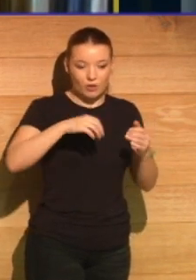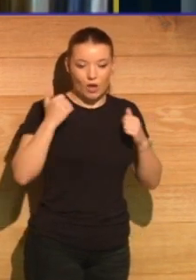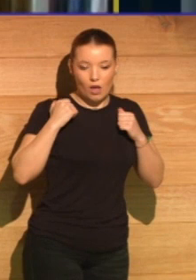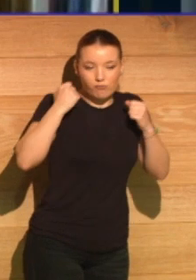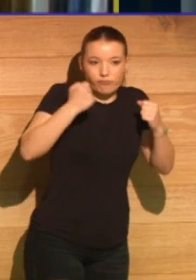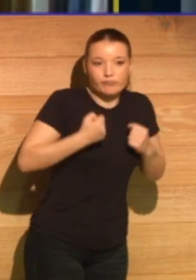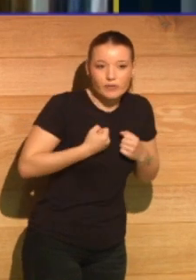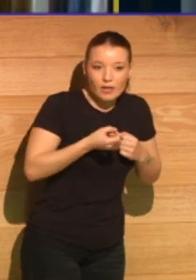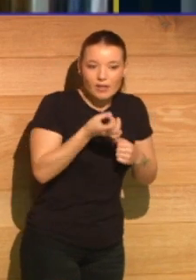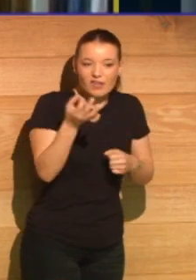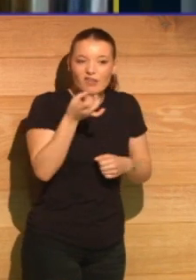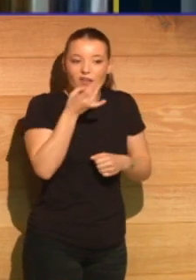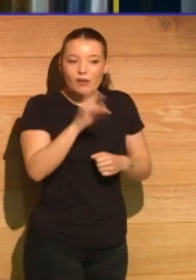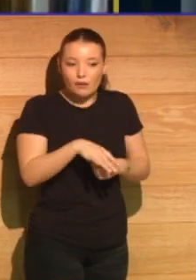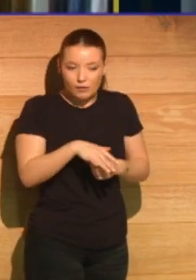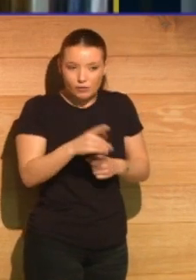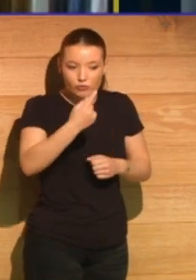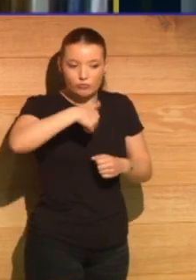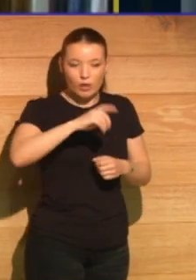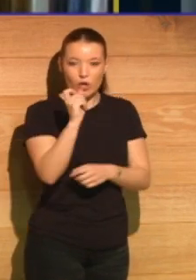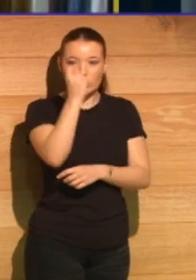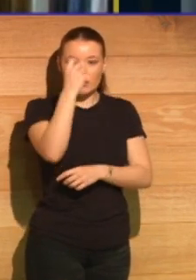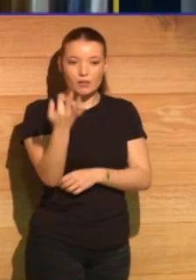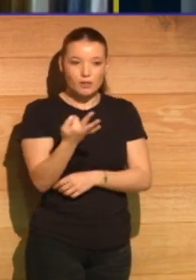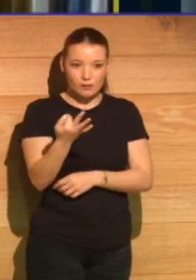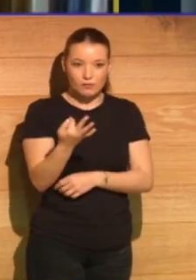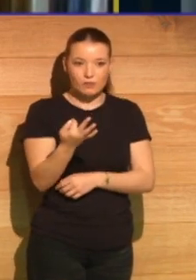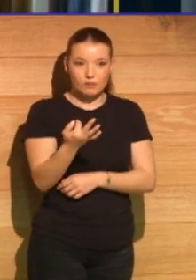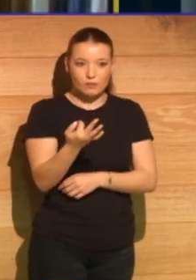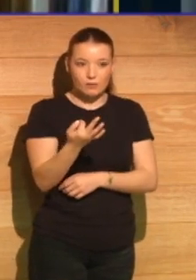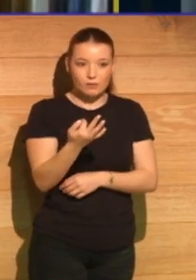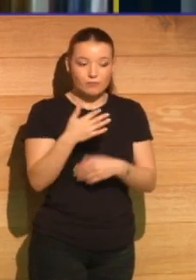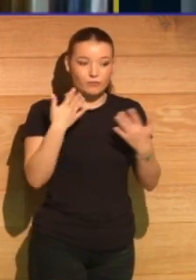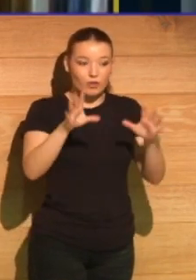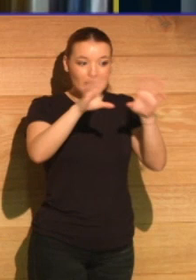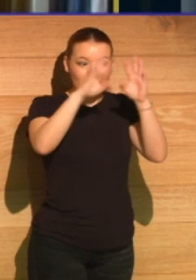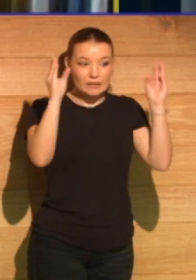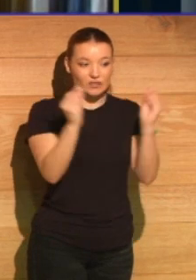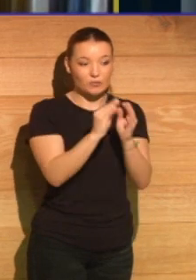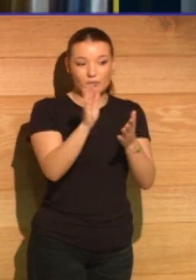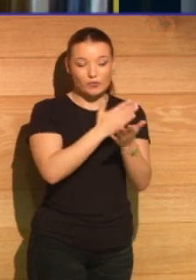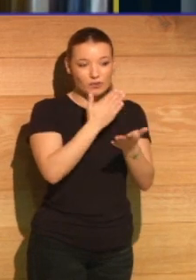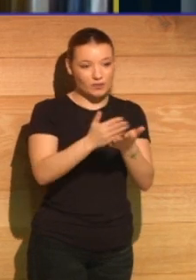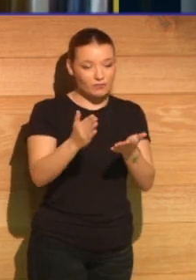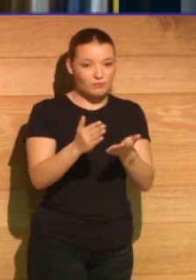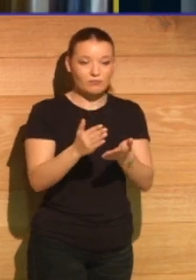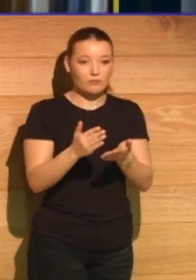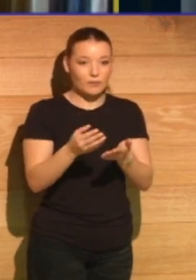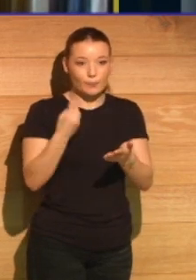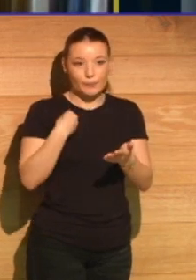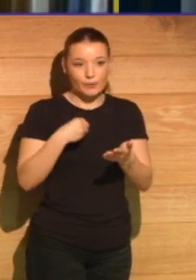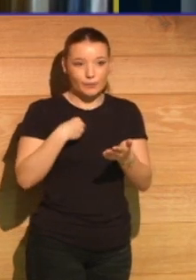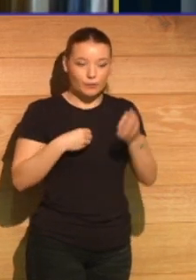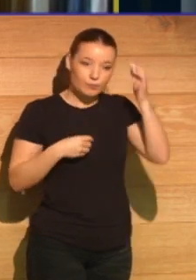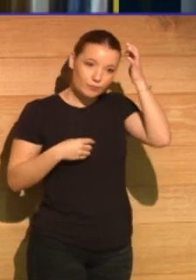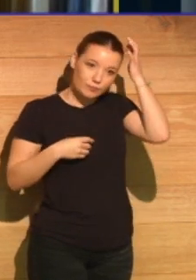llegado y lo importante que es. Y eso, ¿no? Como el resumen poético, y lo han dicho muy